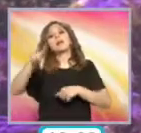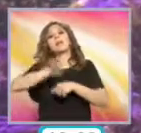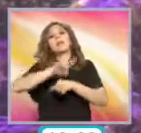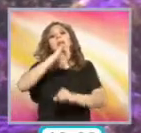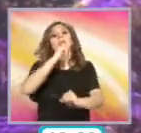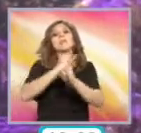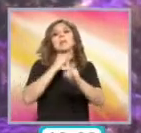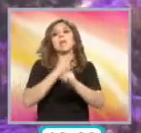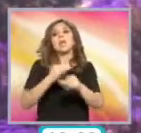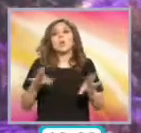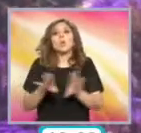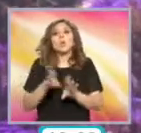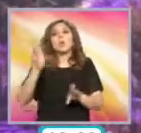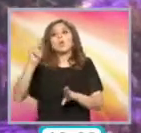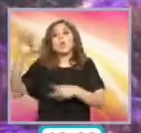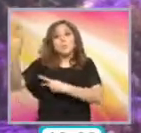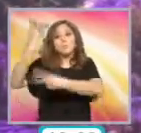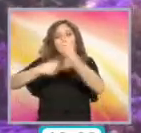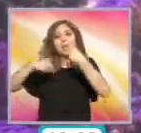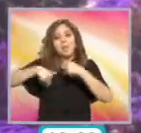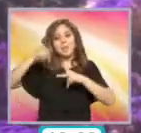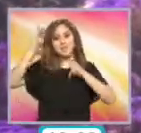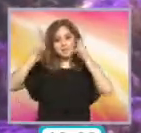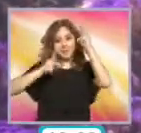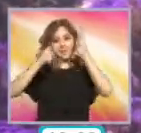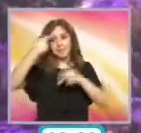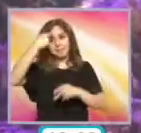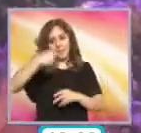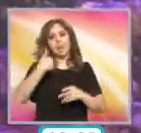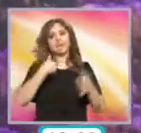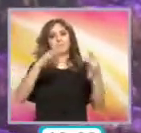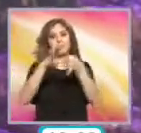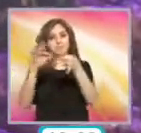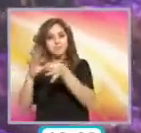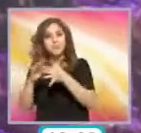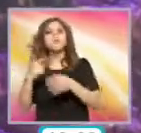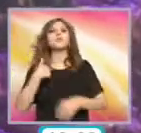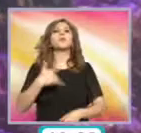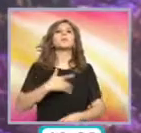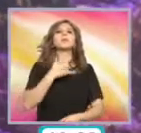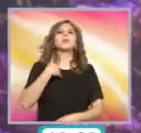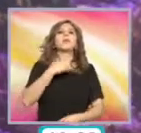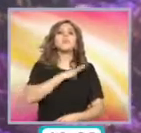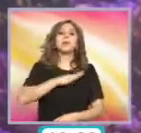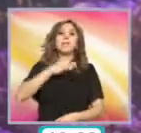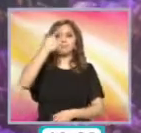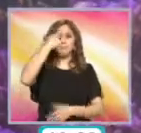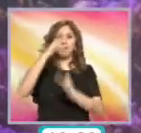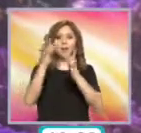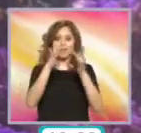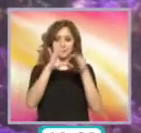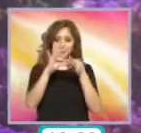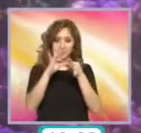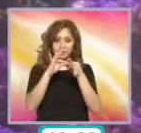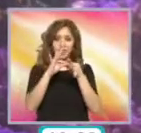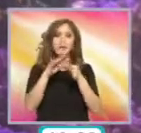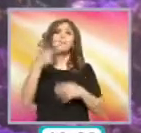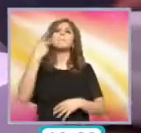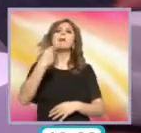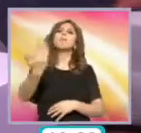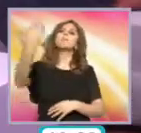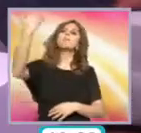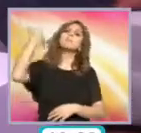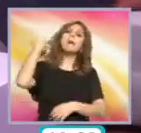no había forma de no venir a visitarlas. Tú muy bien. Y compartirlo con ustedes, ¿no? Pues muy feliz y muy conectado y muy todo. Desde el